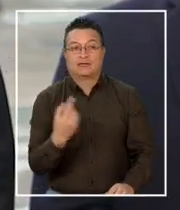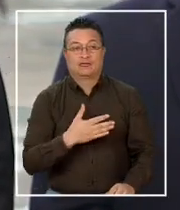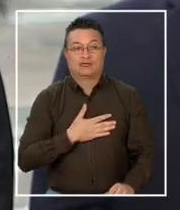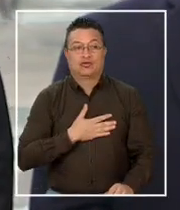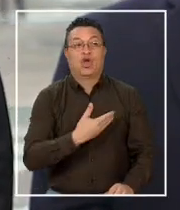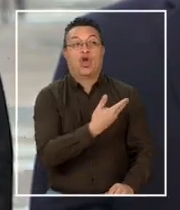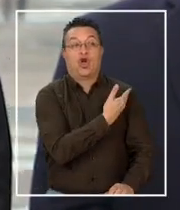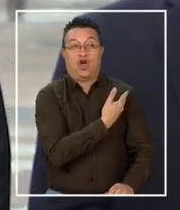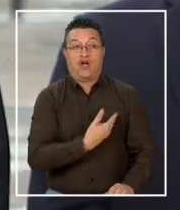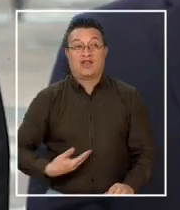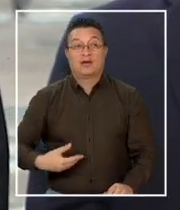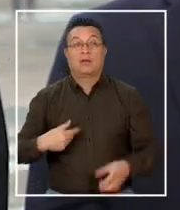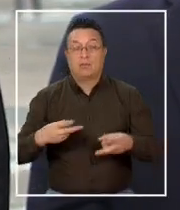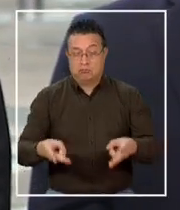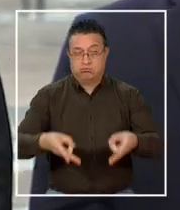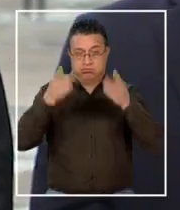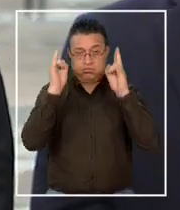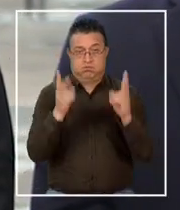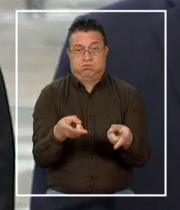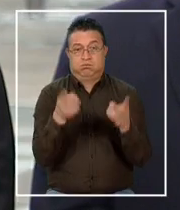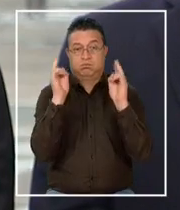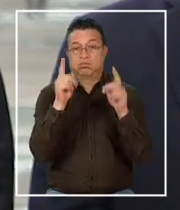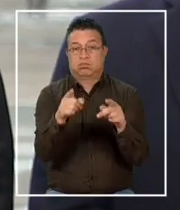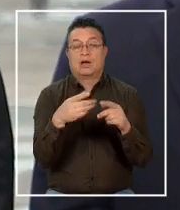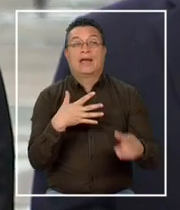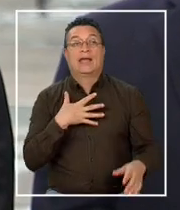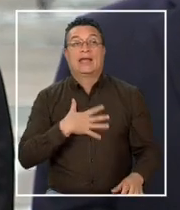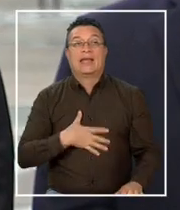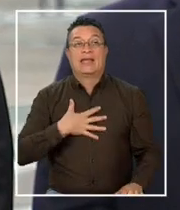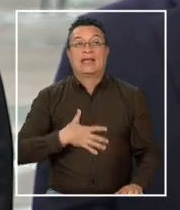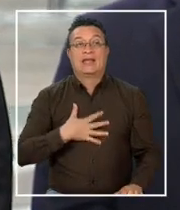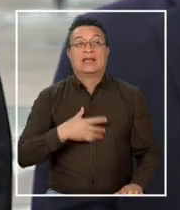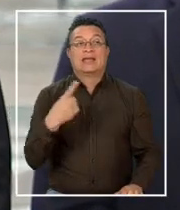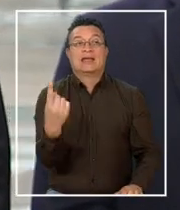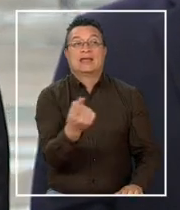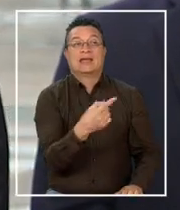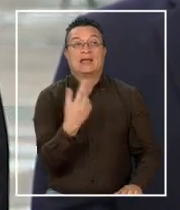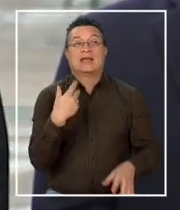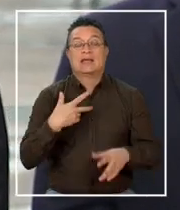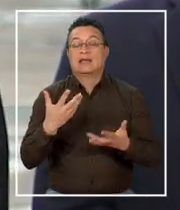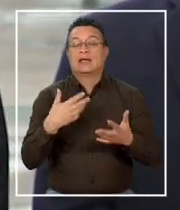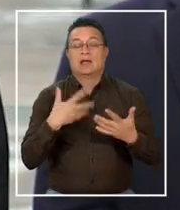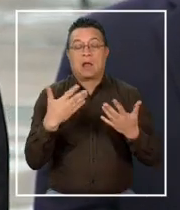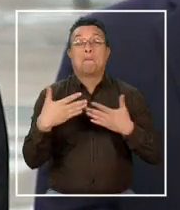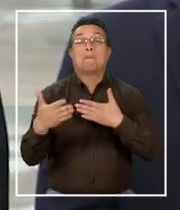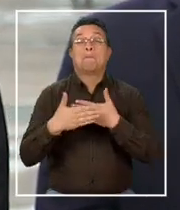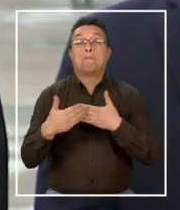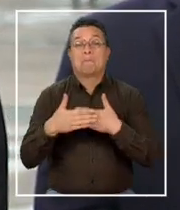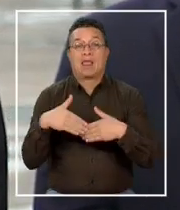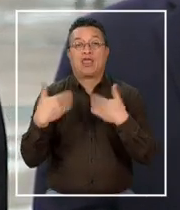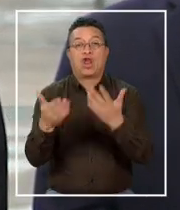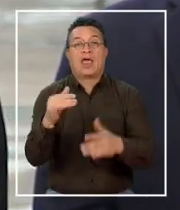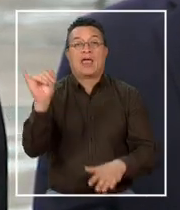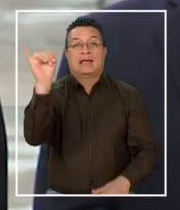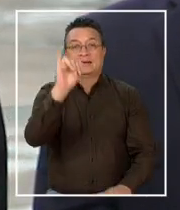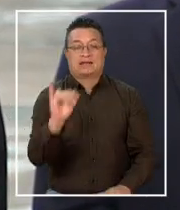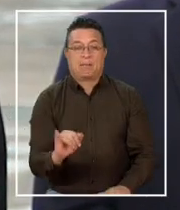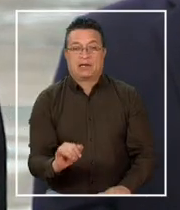como gobierno, validar que se pretenda hacer ningún tipo de perdonazo a las